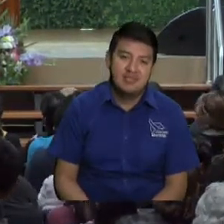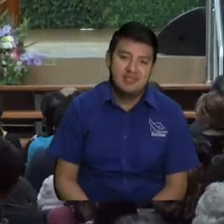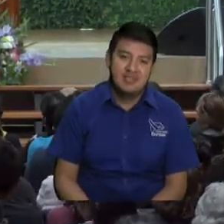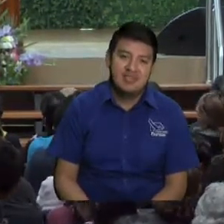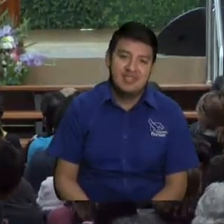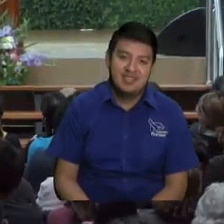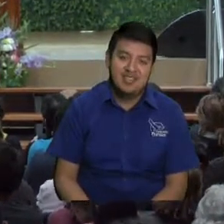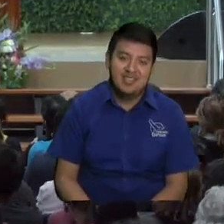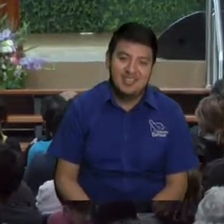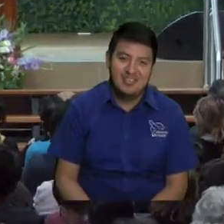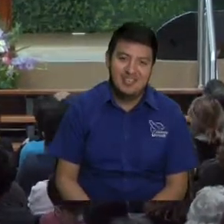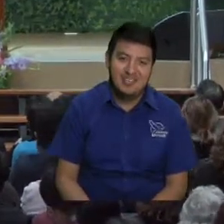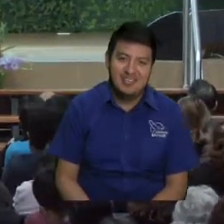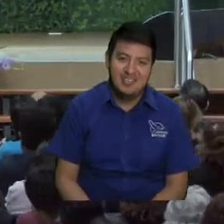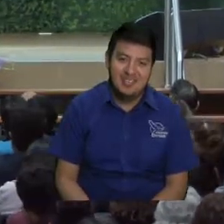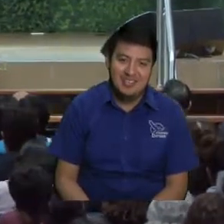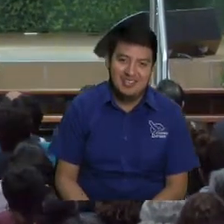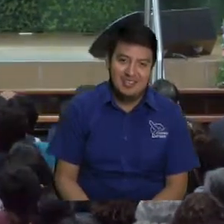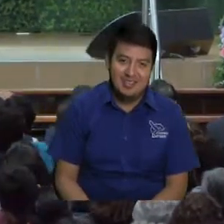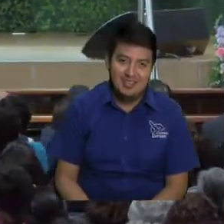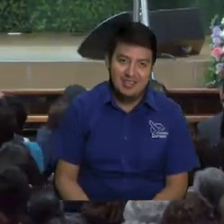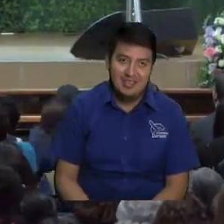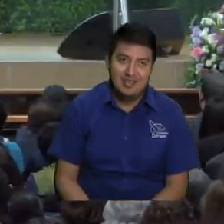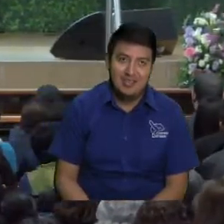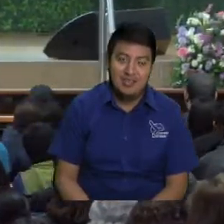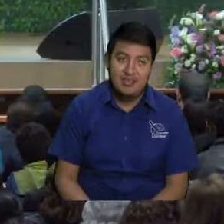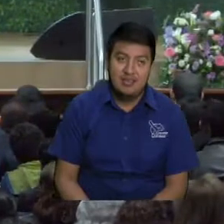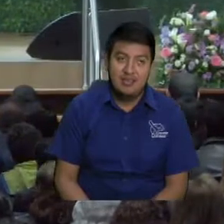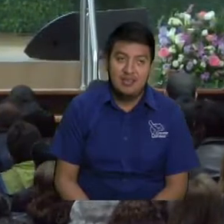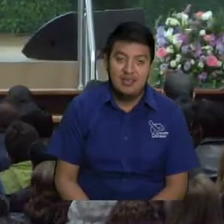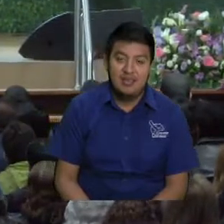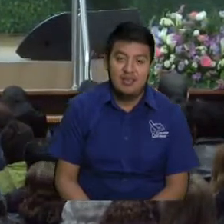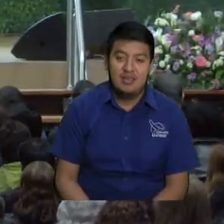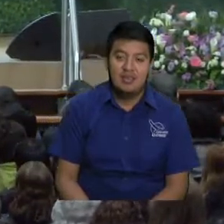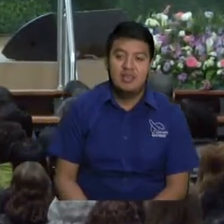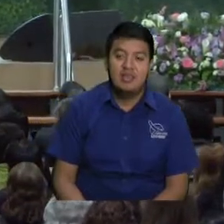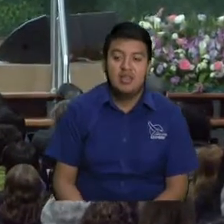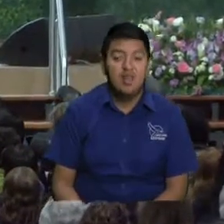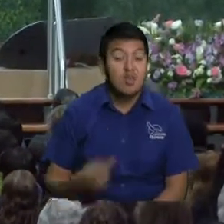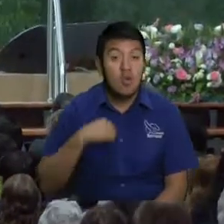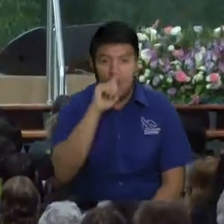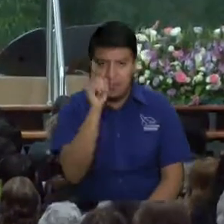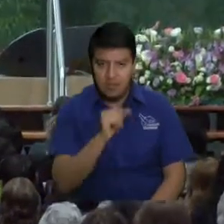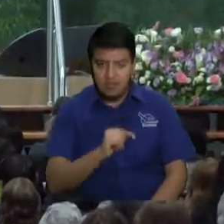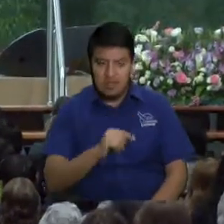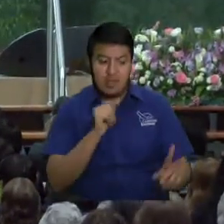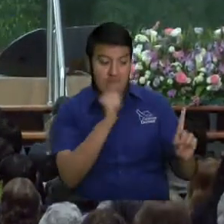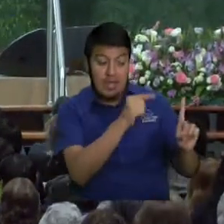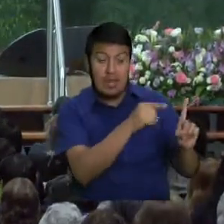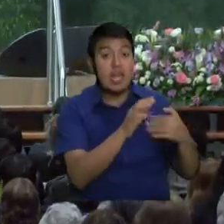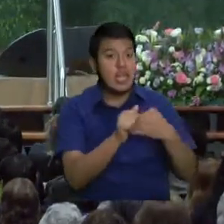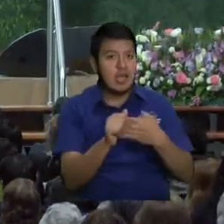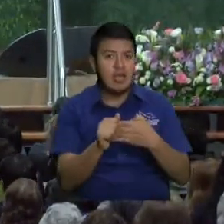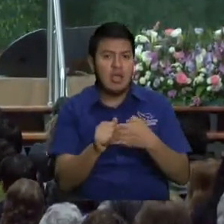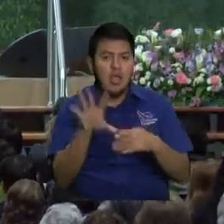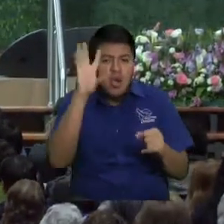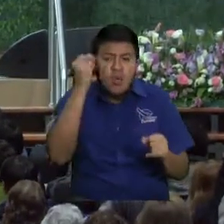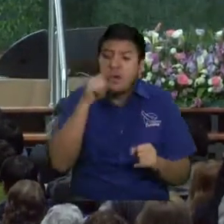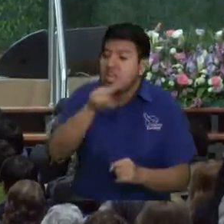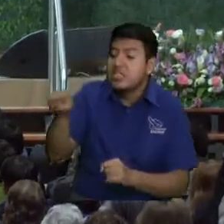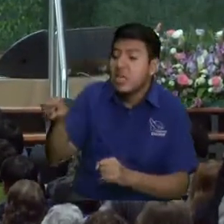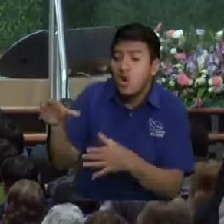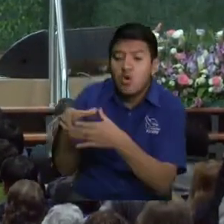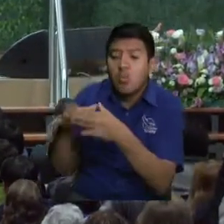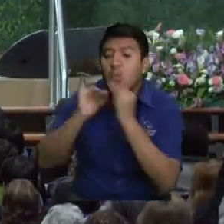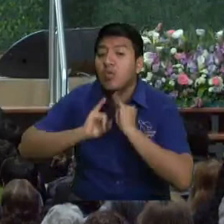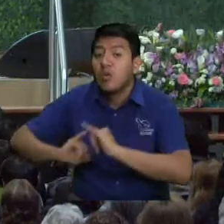curioso, ¿ah? Pero, ¿y ellos por qué se tapan la cara? ¿Son feos o qué? No,